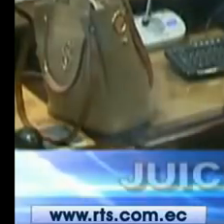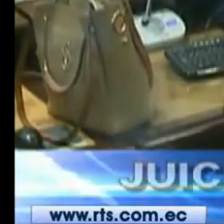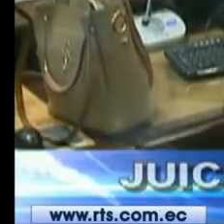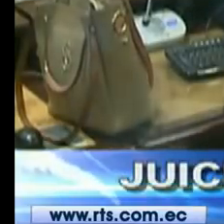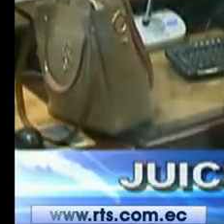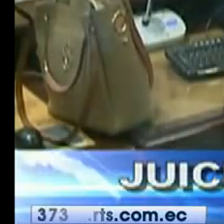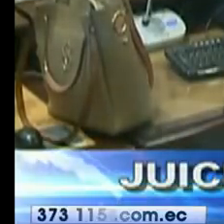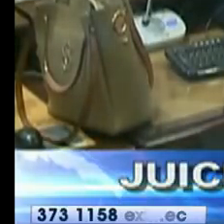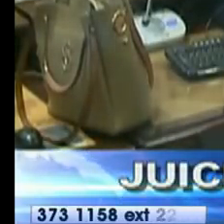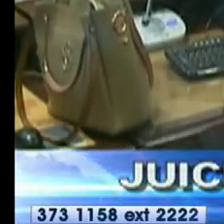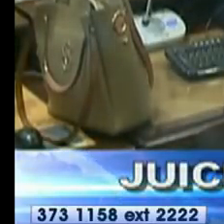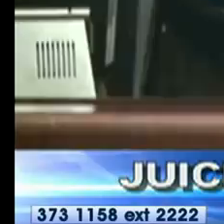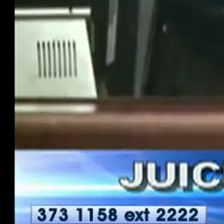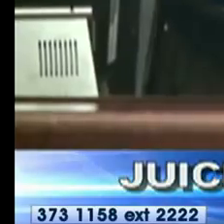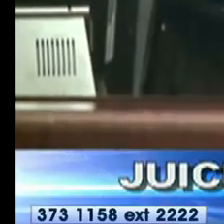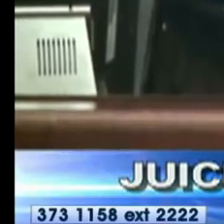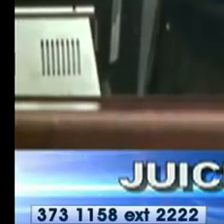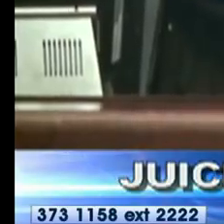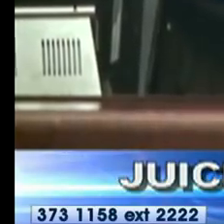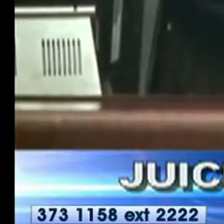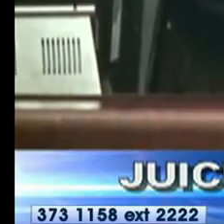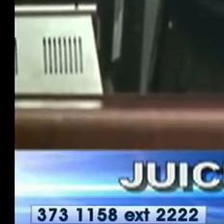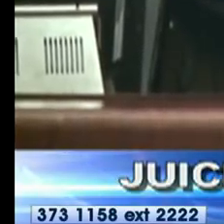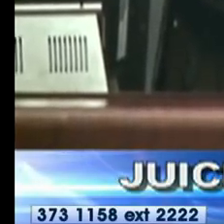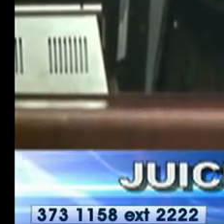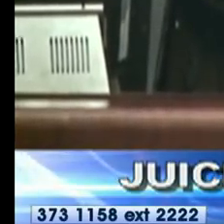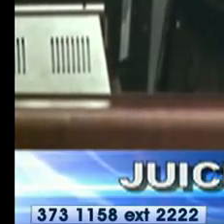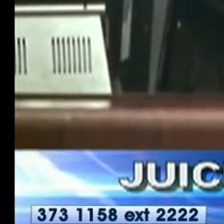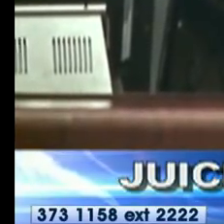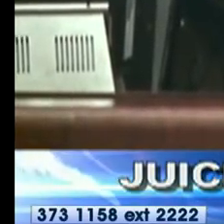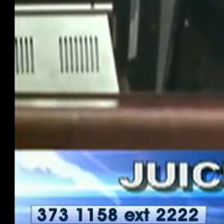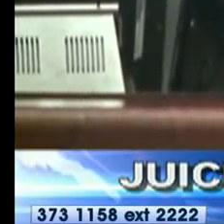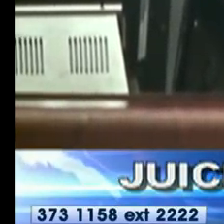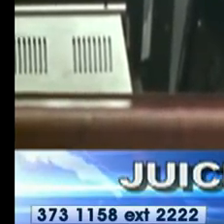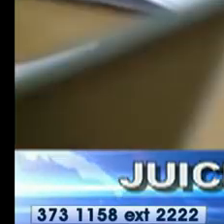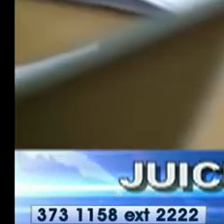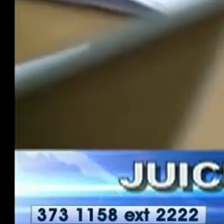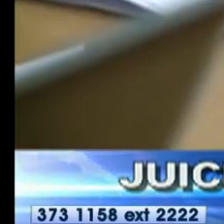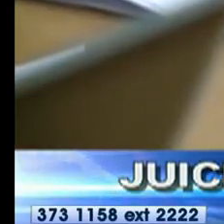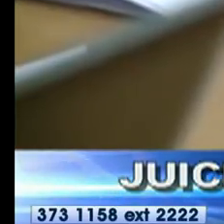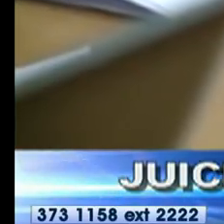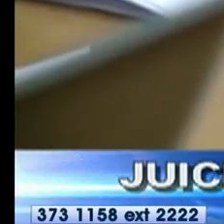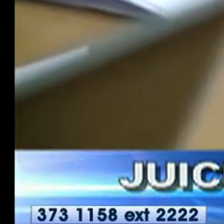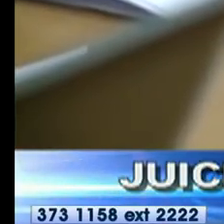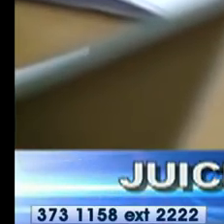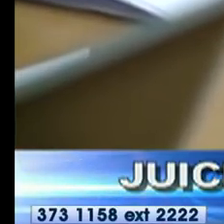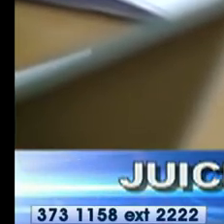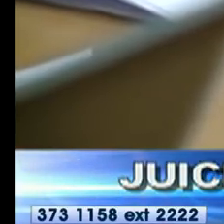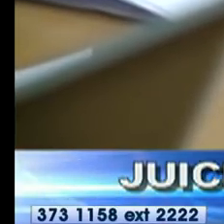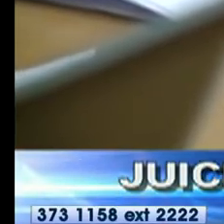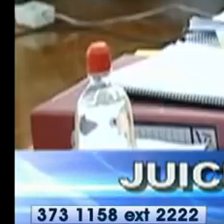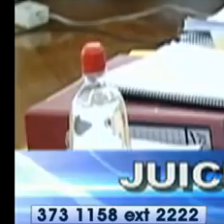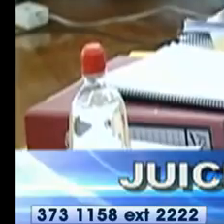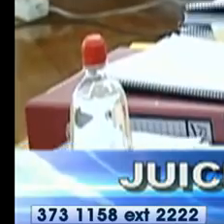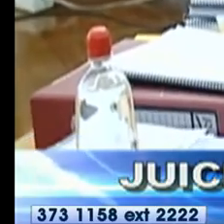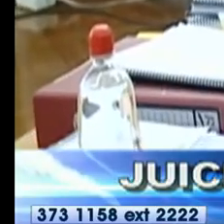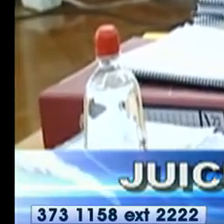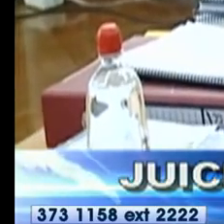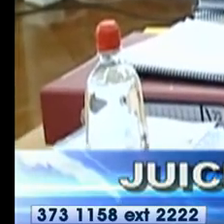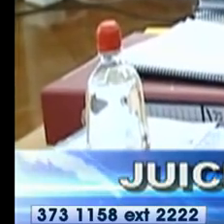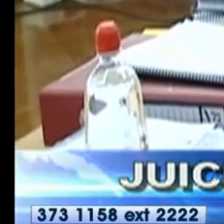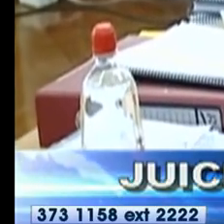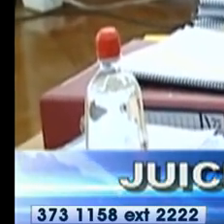La Corte Constitucional notificó a la Asamblea Nacional el dictamen favorable para el pedido de